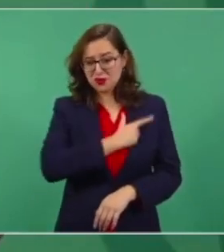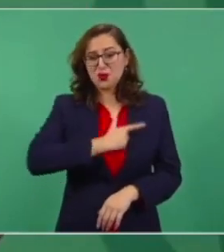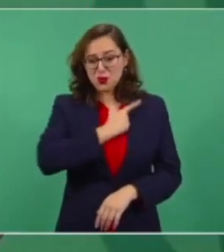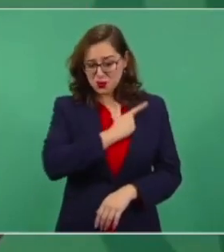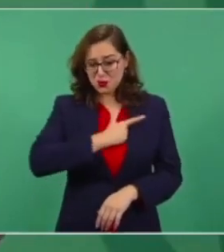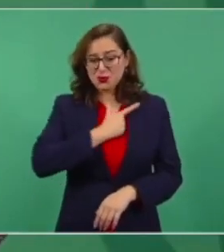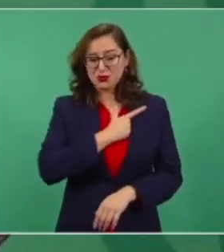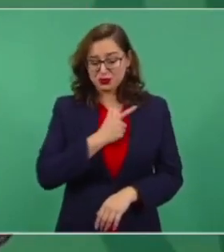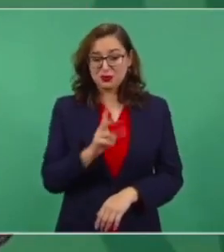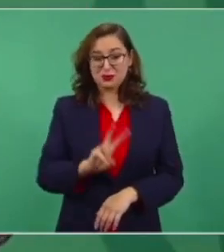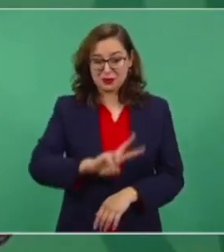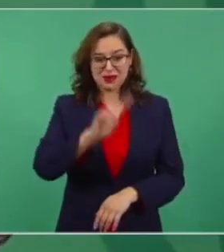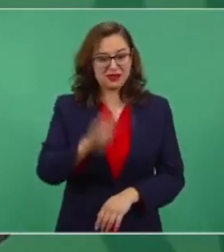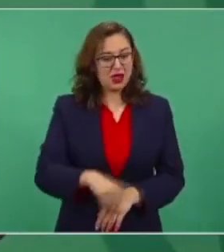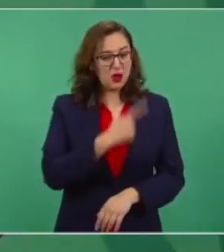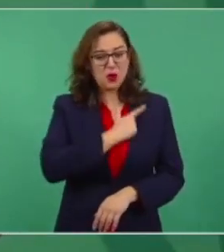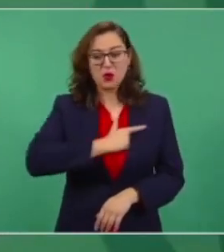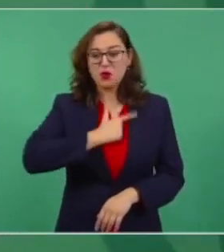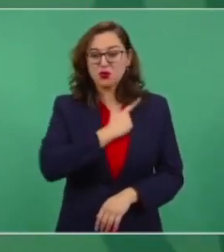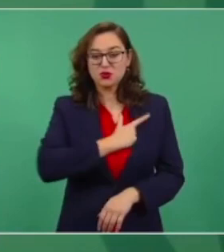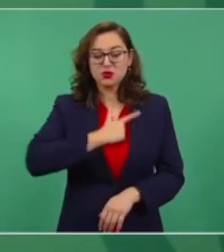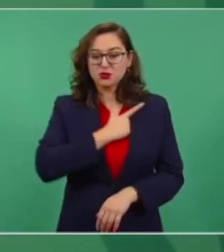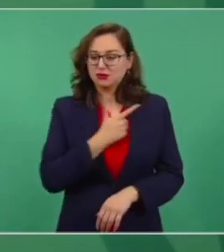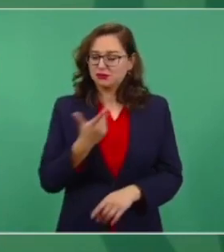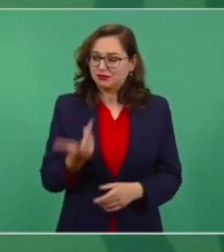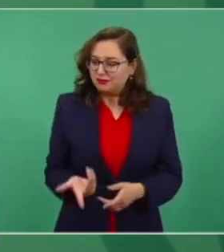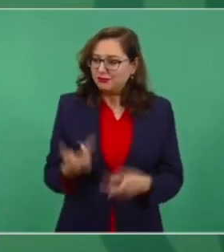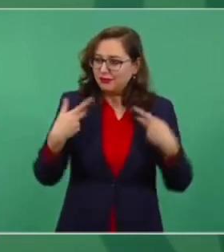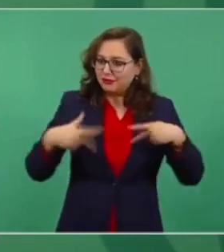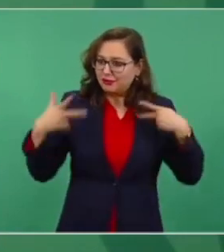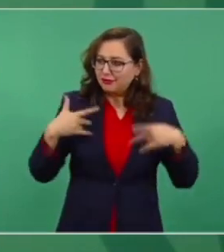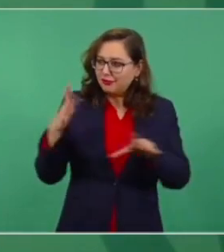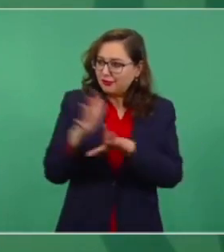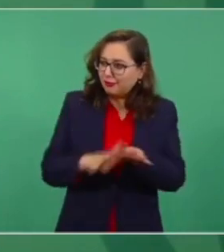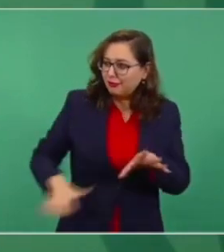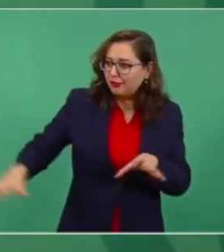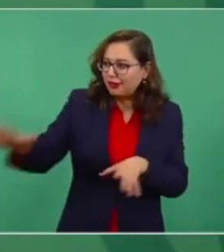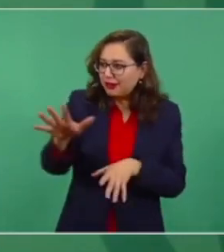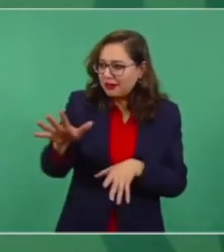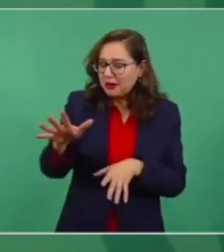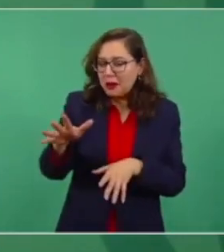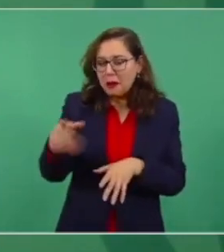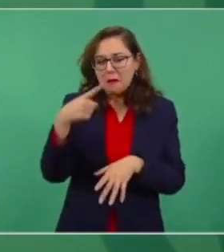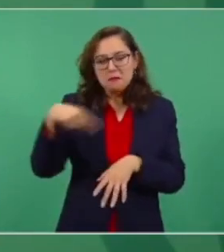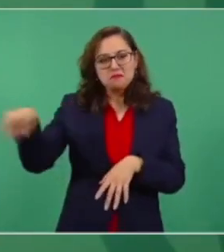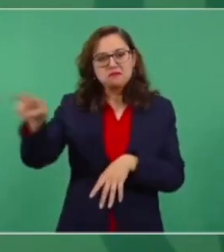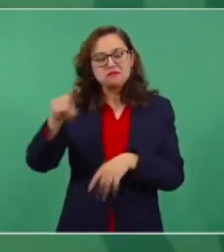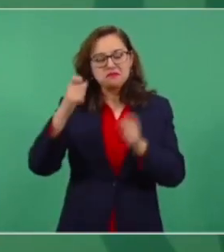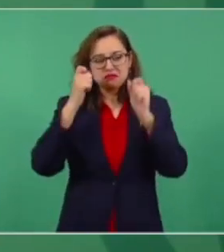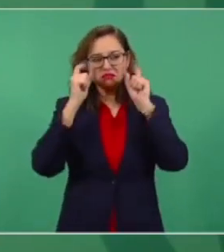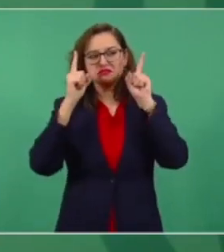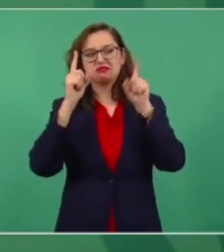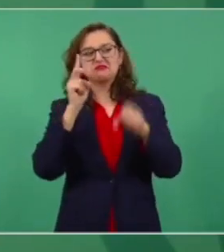el que el pueblo esté tan despierto, o la mayoría del pueblo